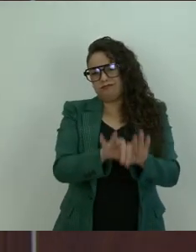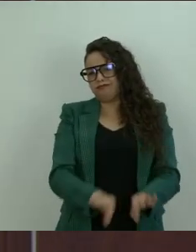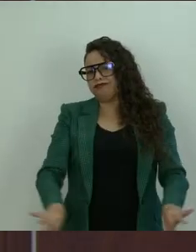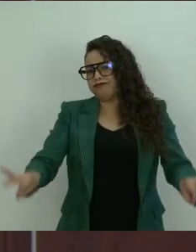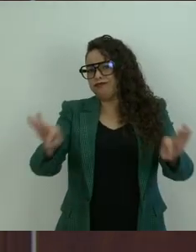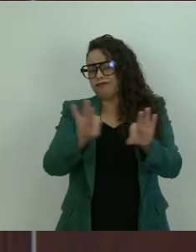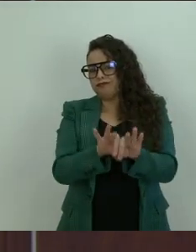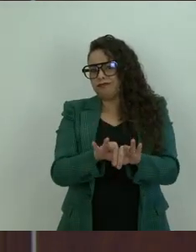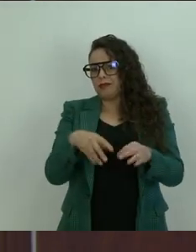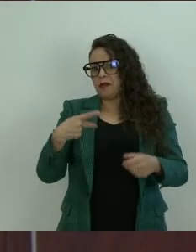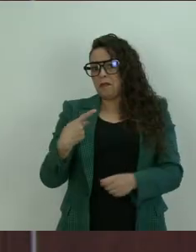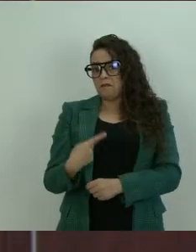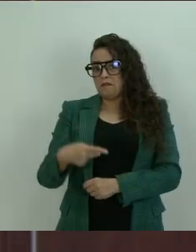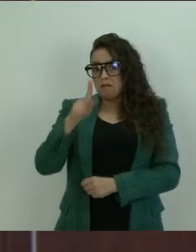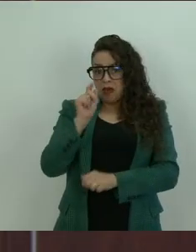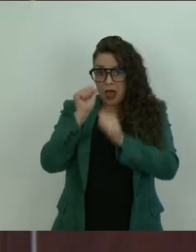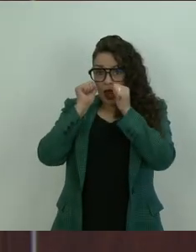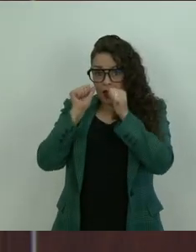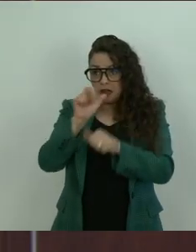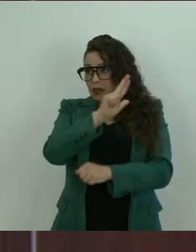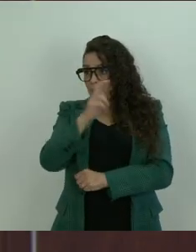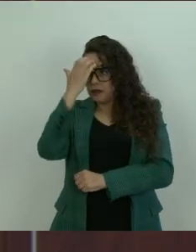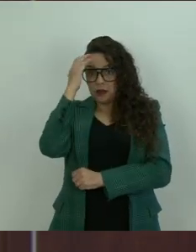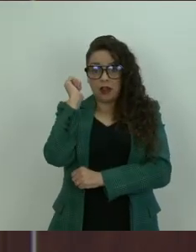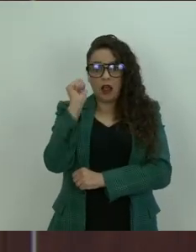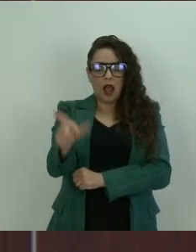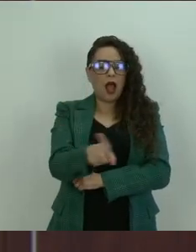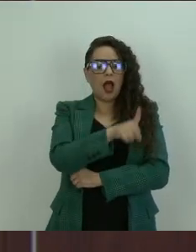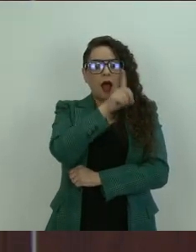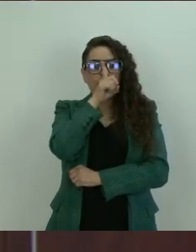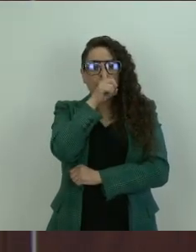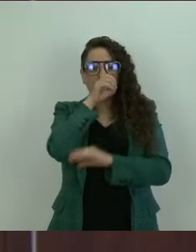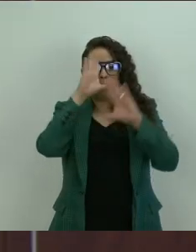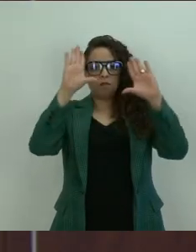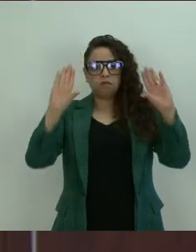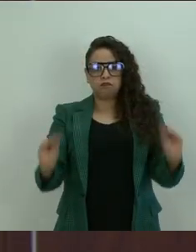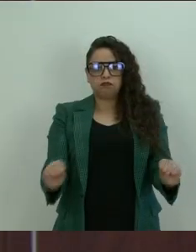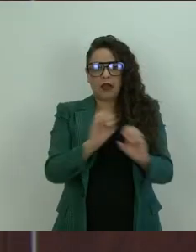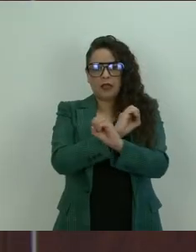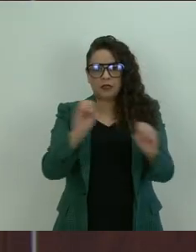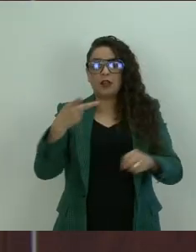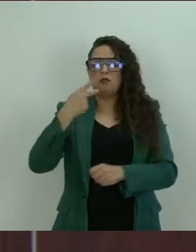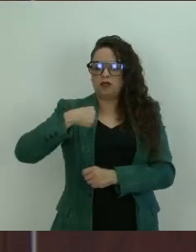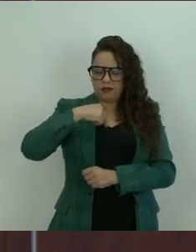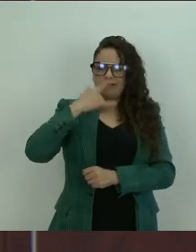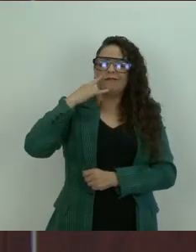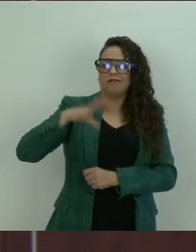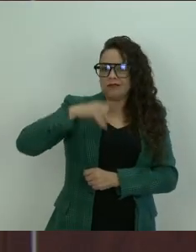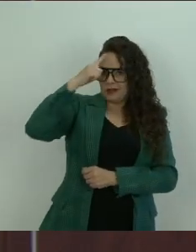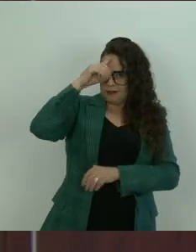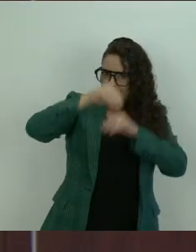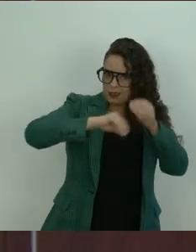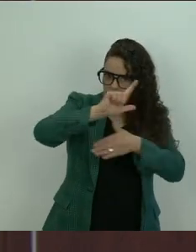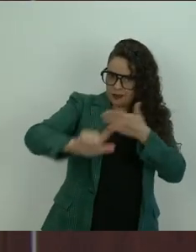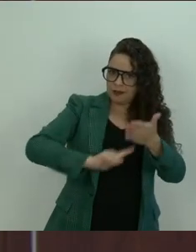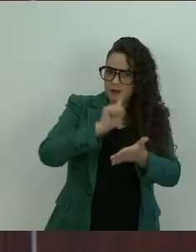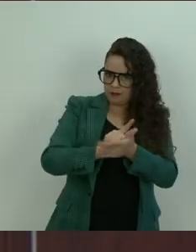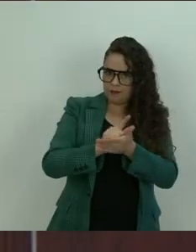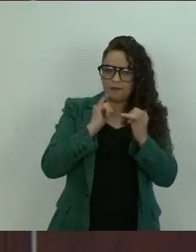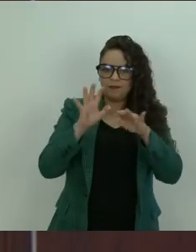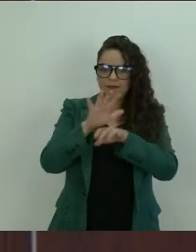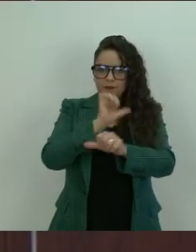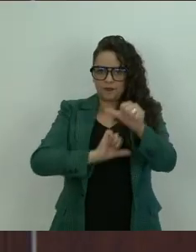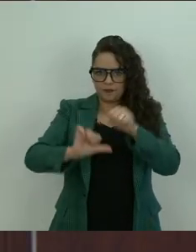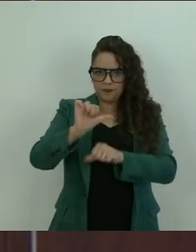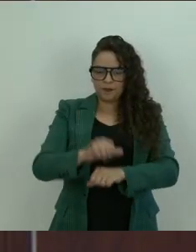todavía está en el olvido, pero nos estamos encargando de sacarla de allí. Entonces, en esta convención, ¿qué se ve?